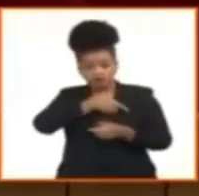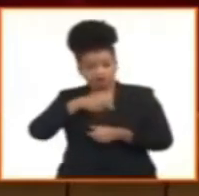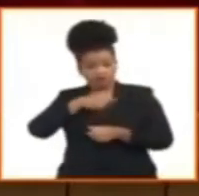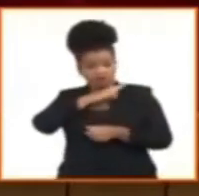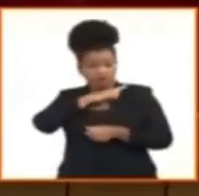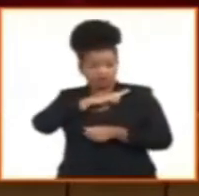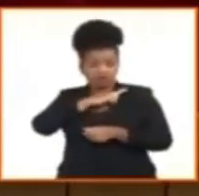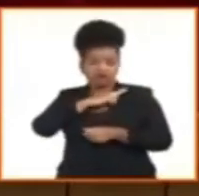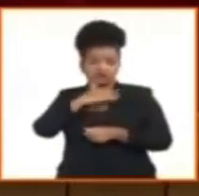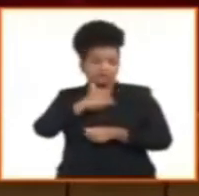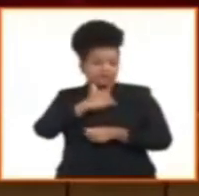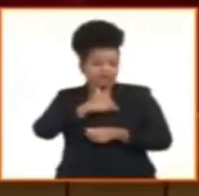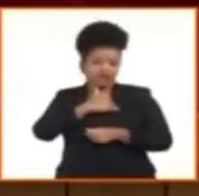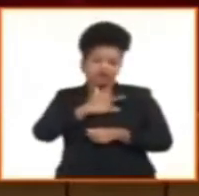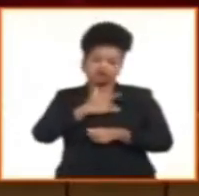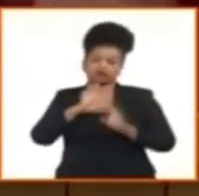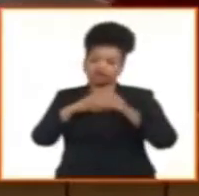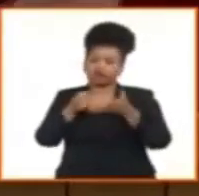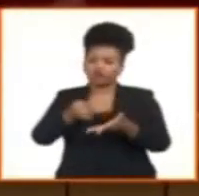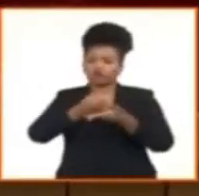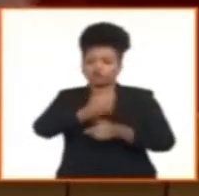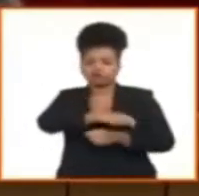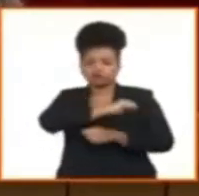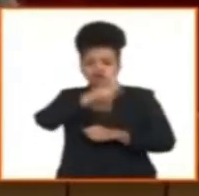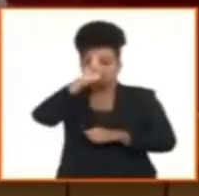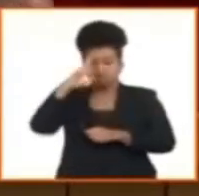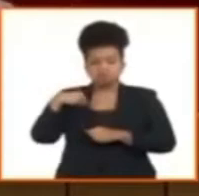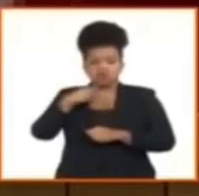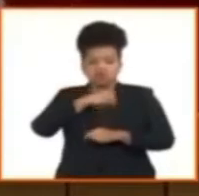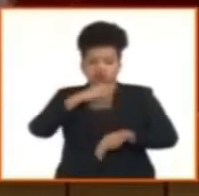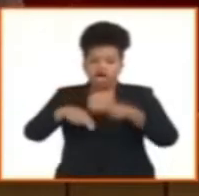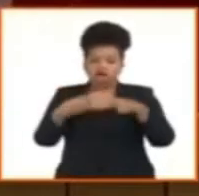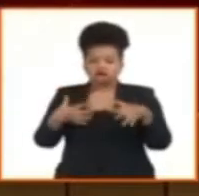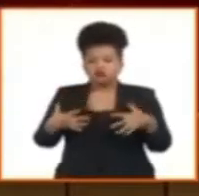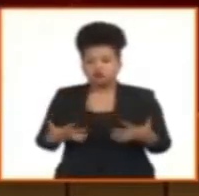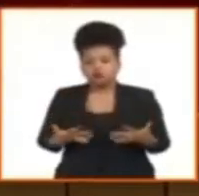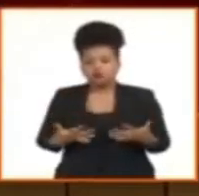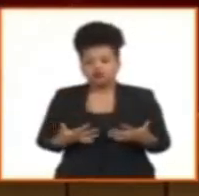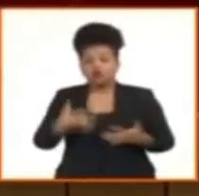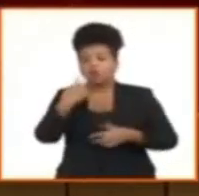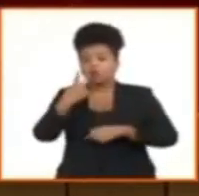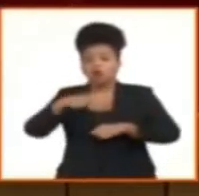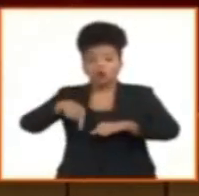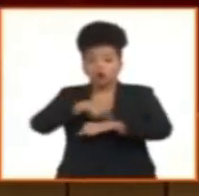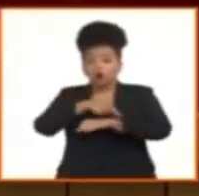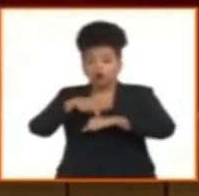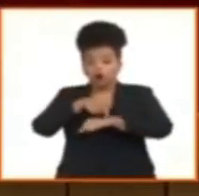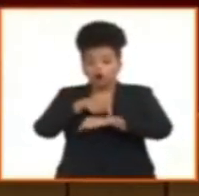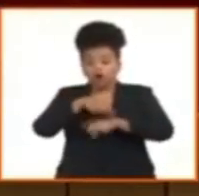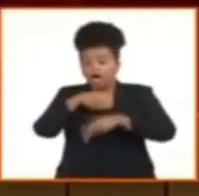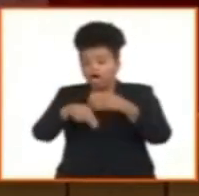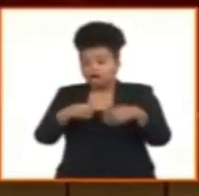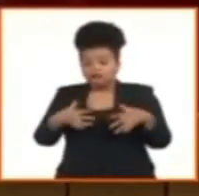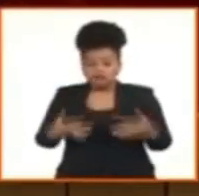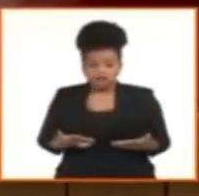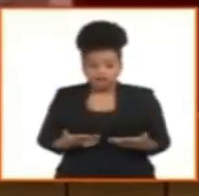nuestros combatientes y de nuestro pueblo, y los médicos salieron en las 2 horas en que no hubo posibilidades de suministrar oxígeno,